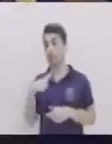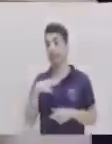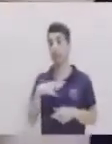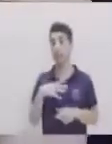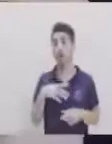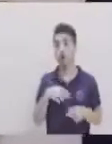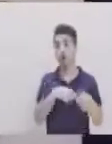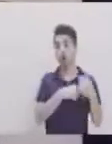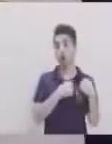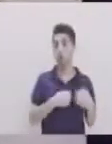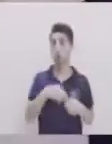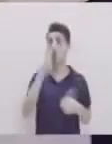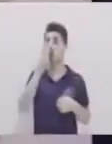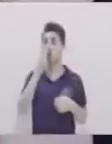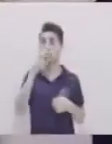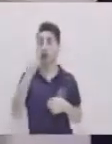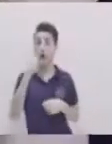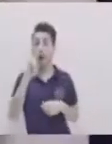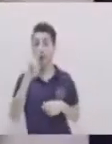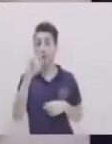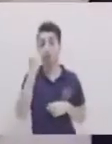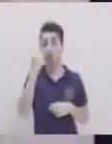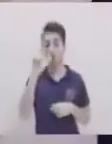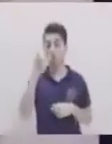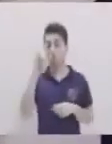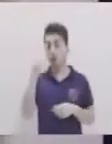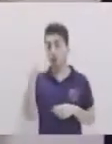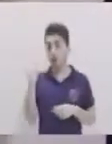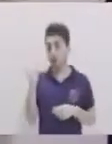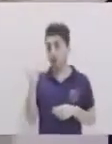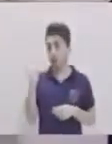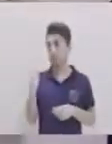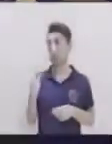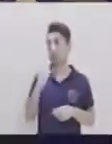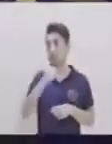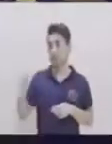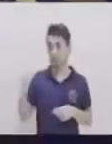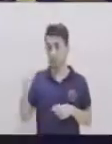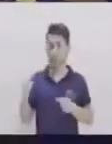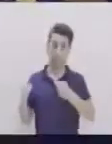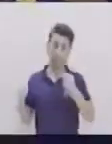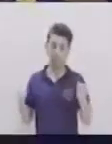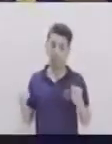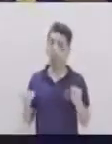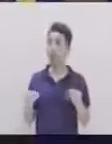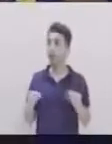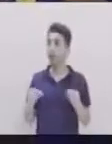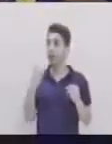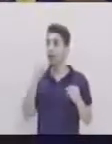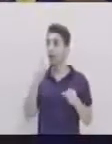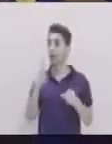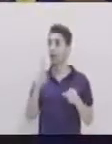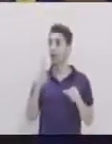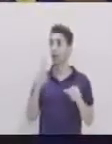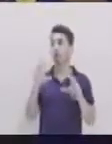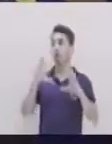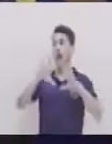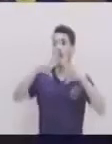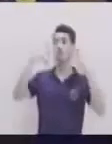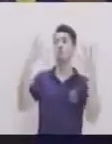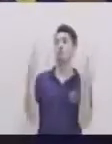conformado por dos aurículas, la derecha y la izquierda. Por los ventrículos no se ven en la parte de